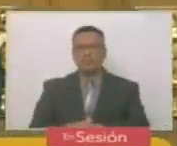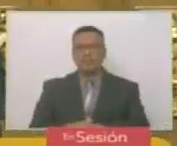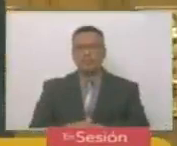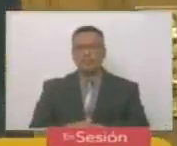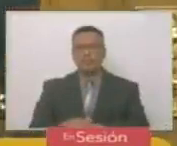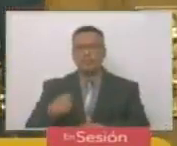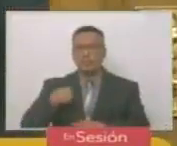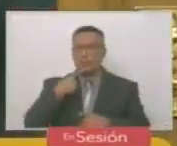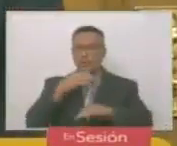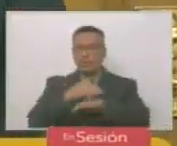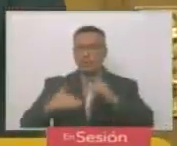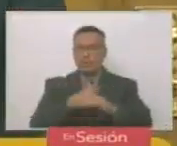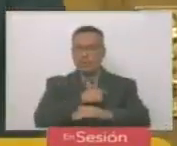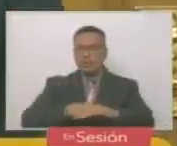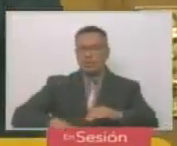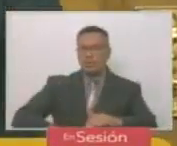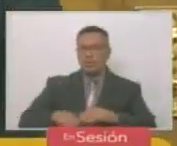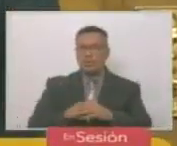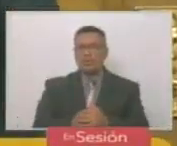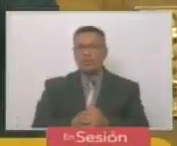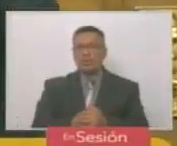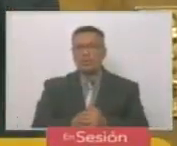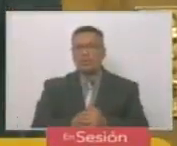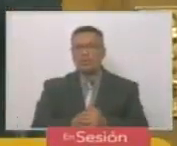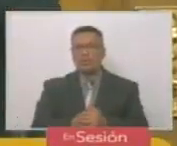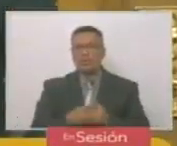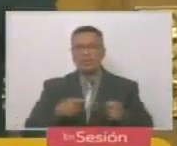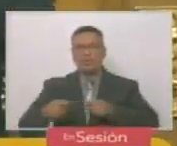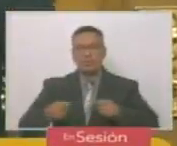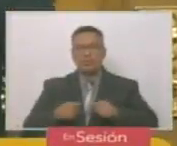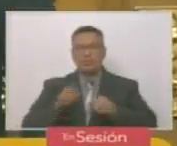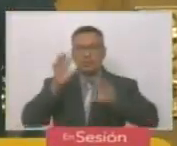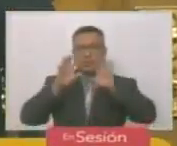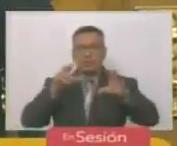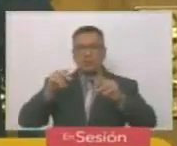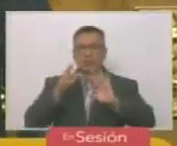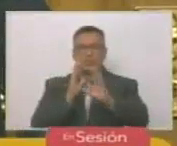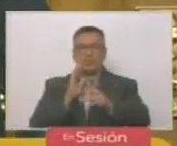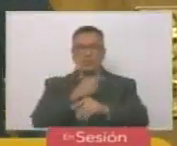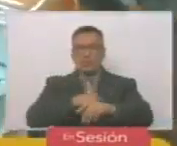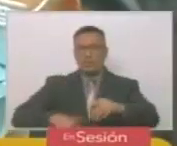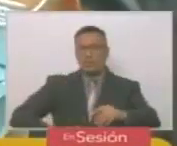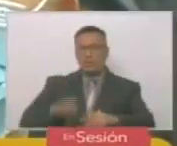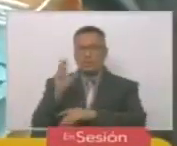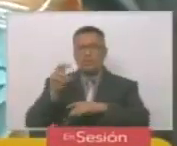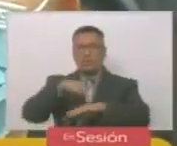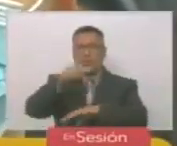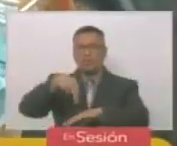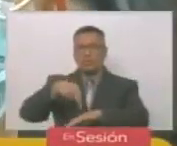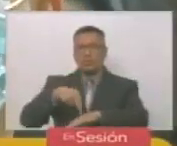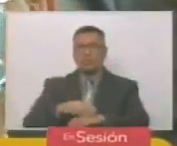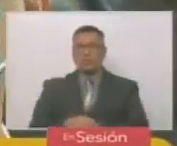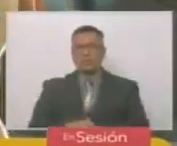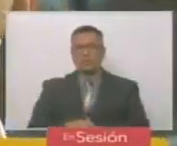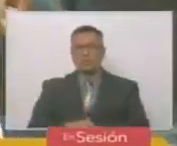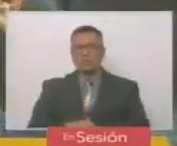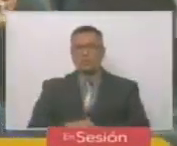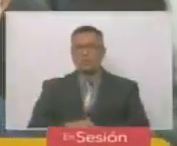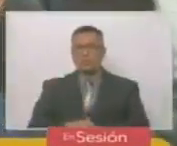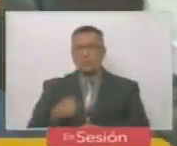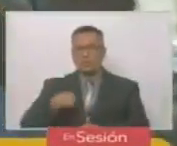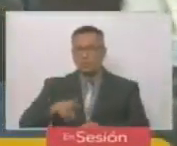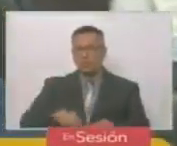Señor vicepresidente del Movimiento de Países No Alineados y presidente de la Asamblea Nacional, me